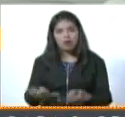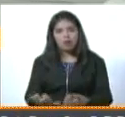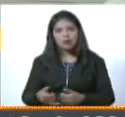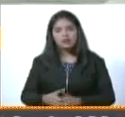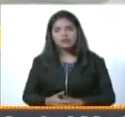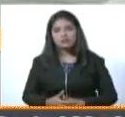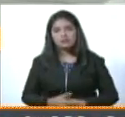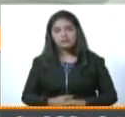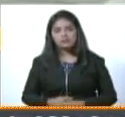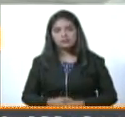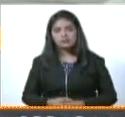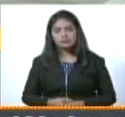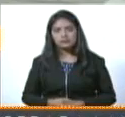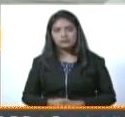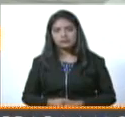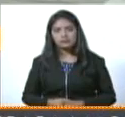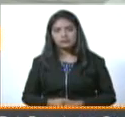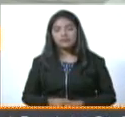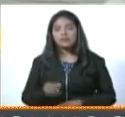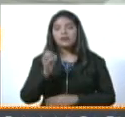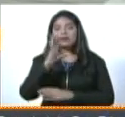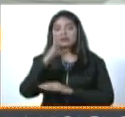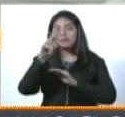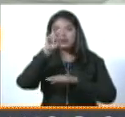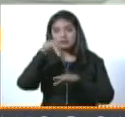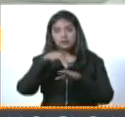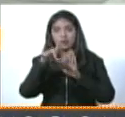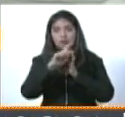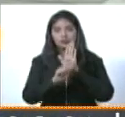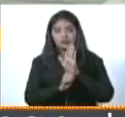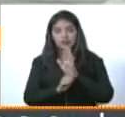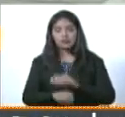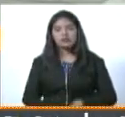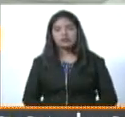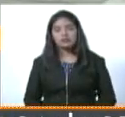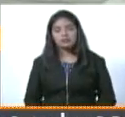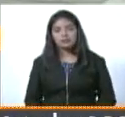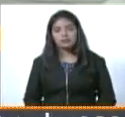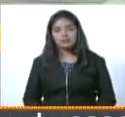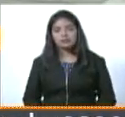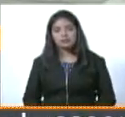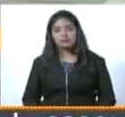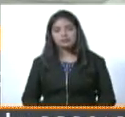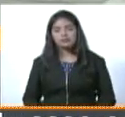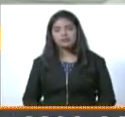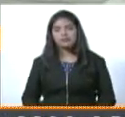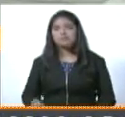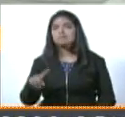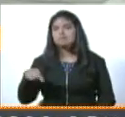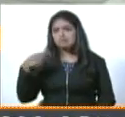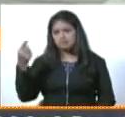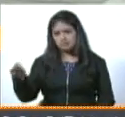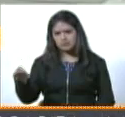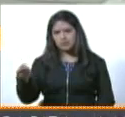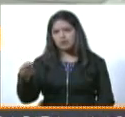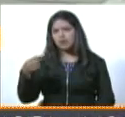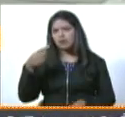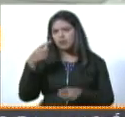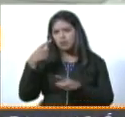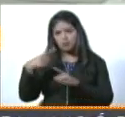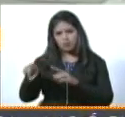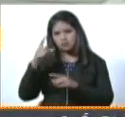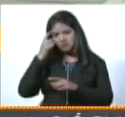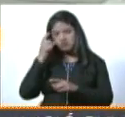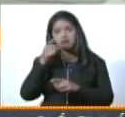esta Asamblea Nacional Constituyente. De tal manera pues que en próximas oportunidades se irán